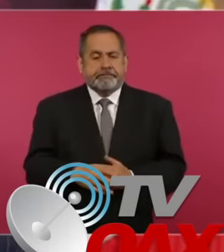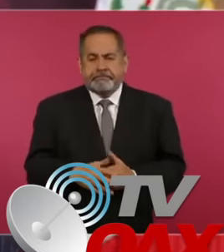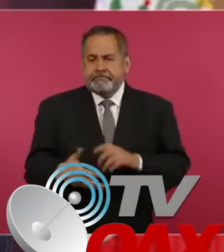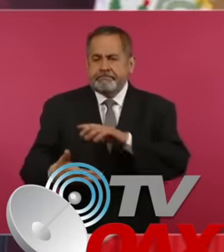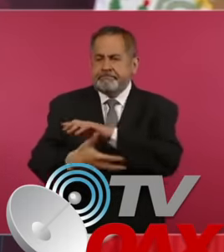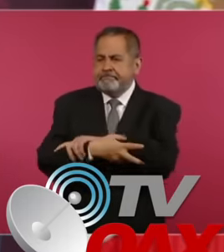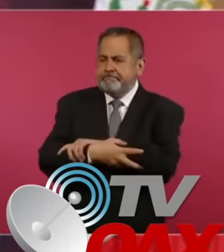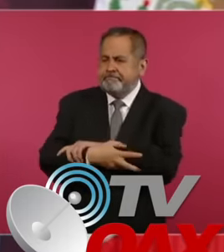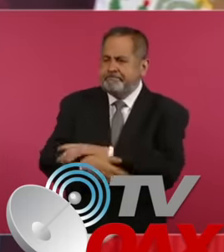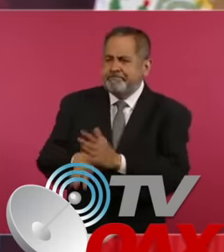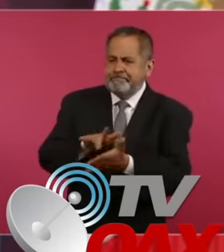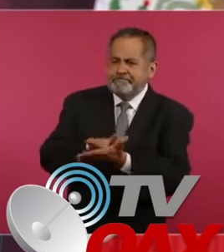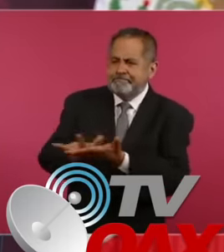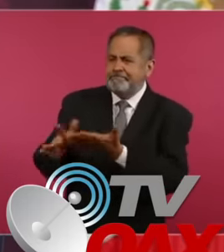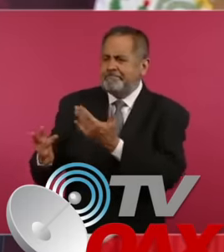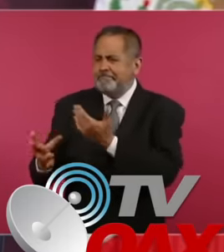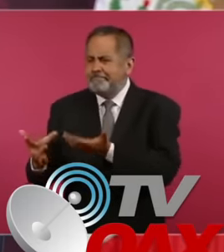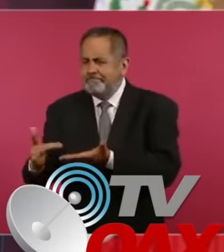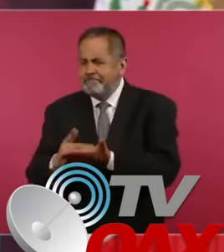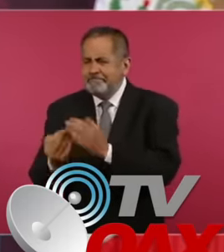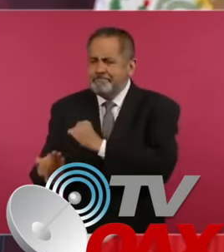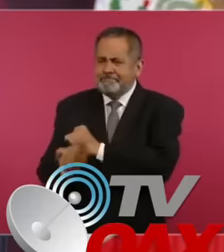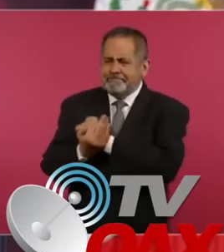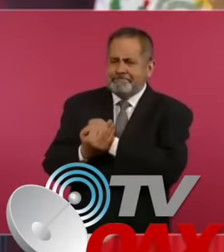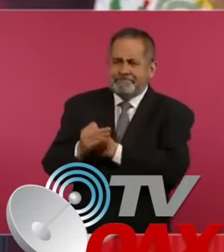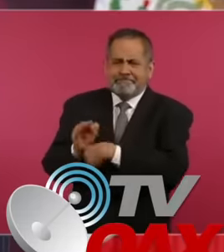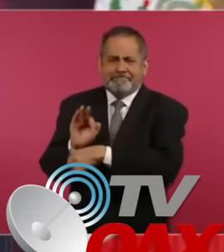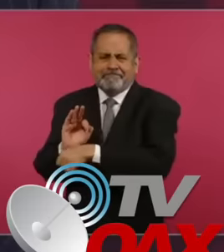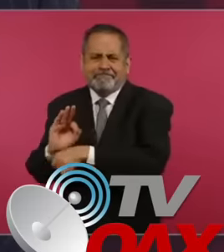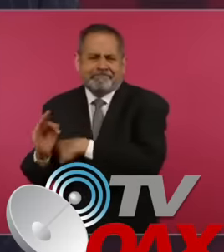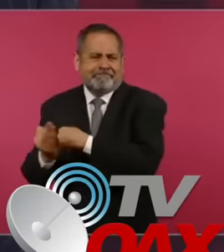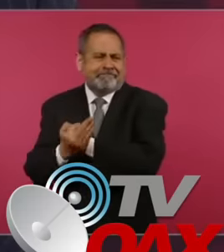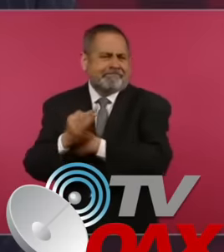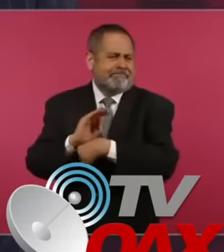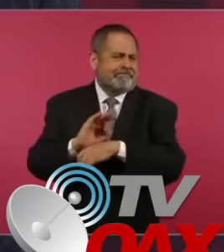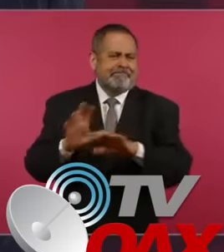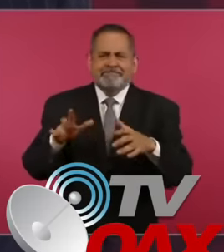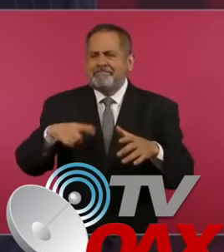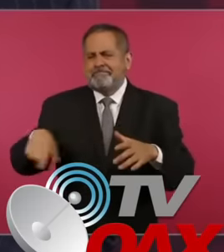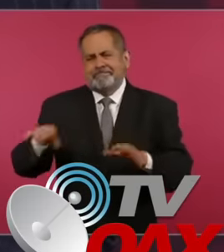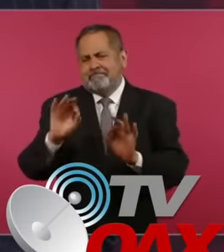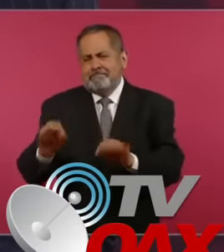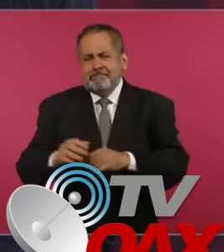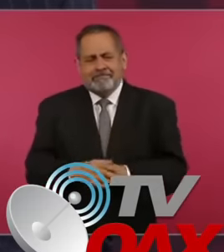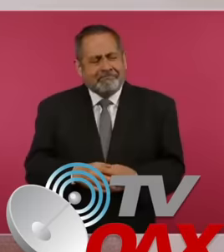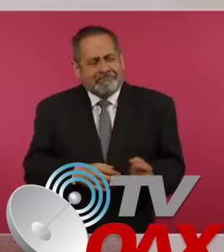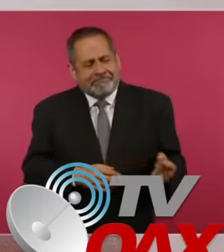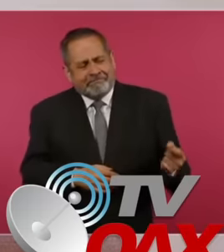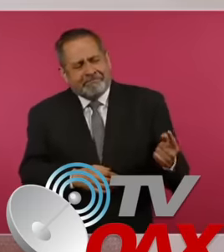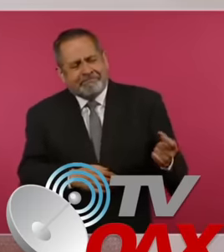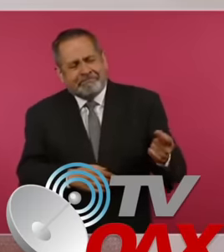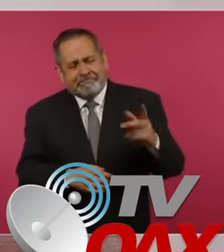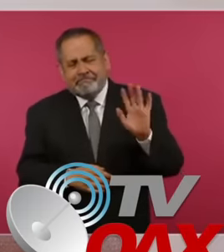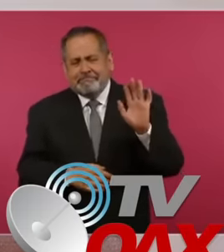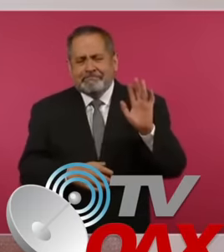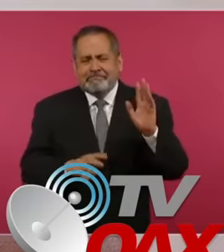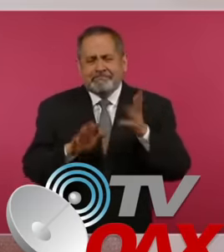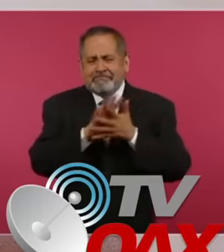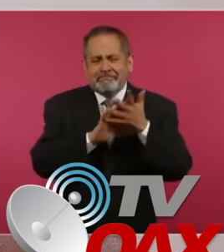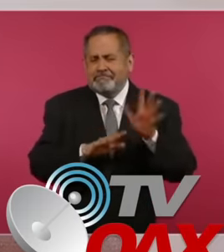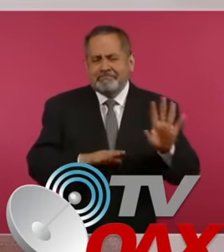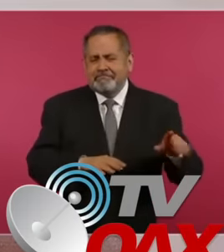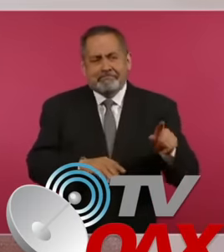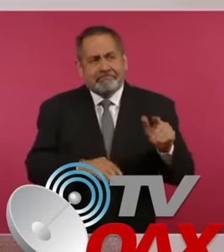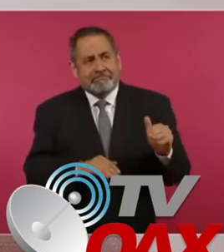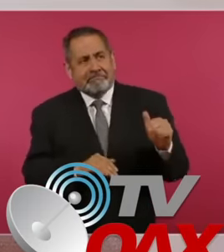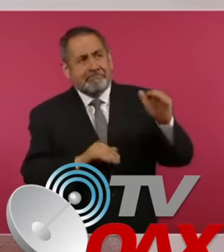fraterna en México, en general. Hay cierta polarización, pero es